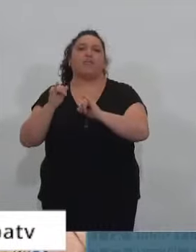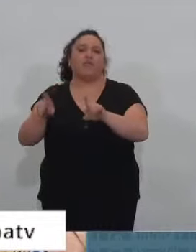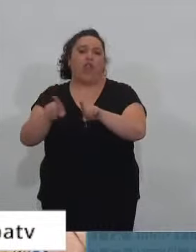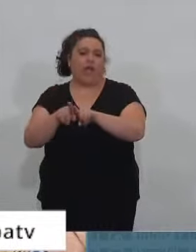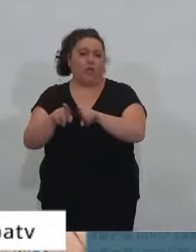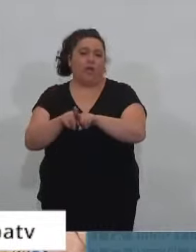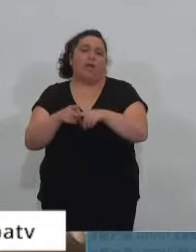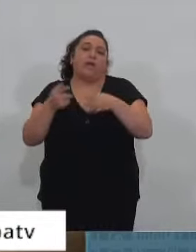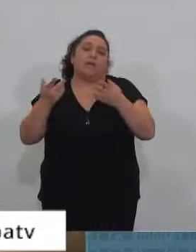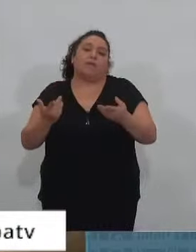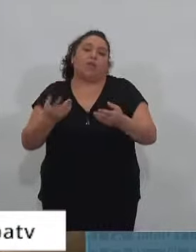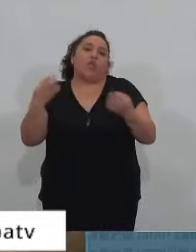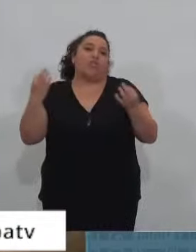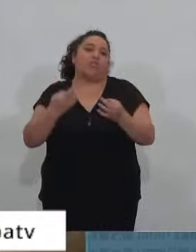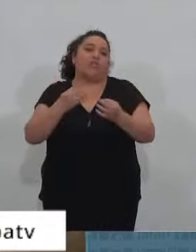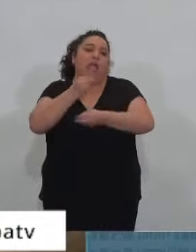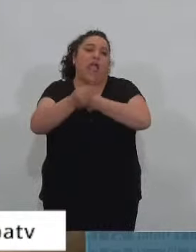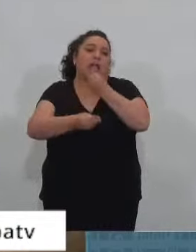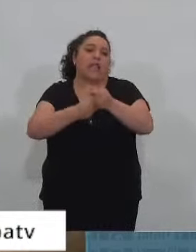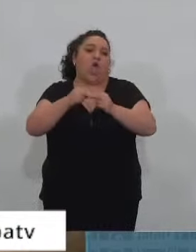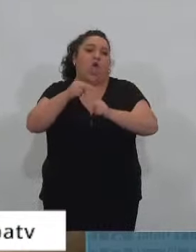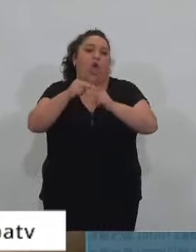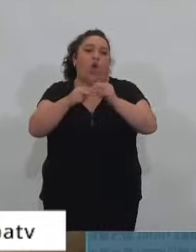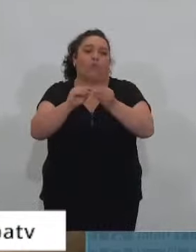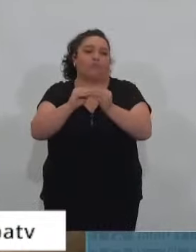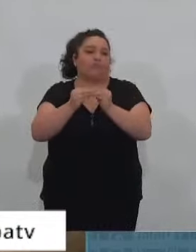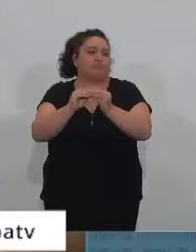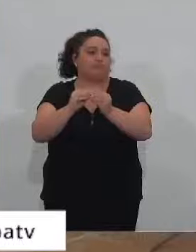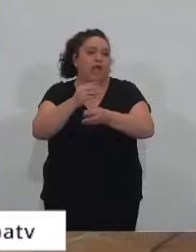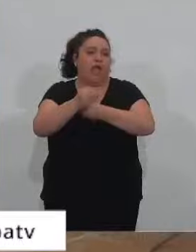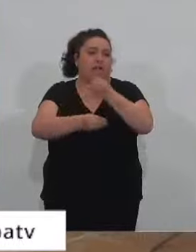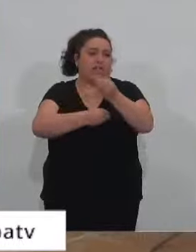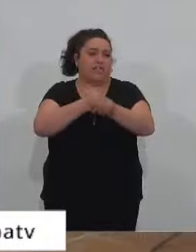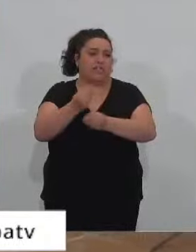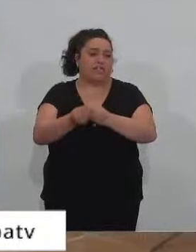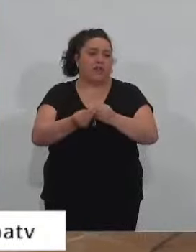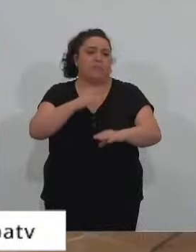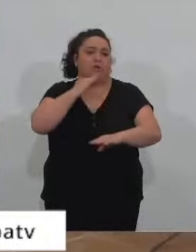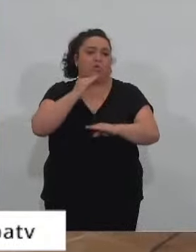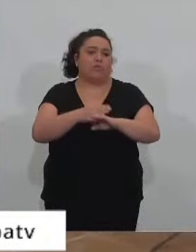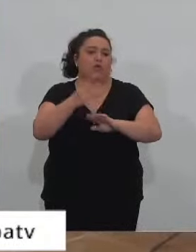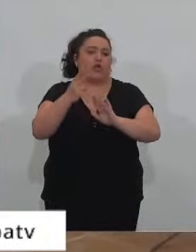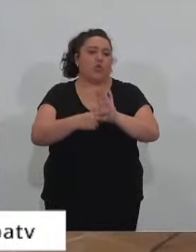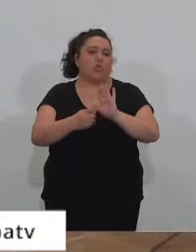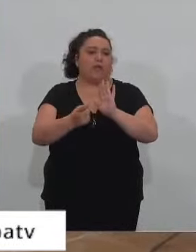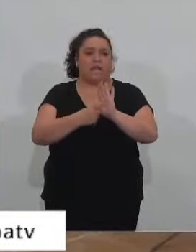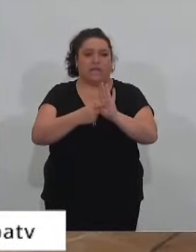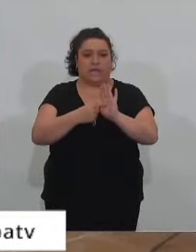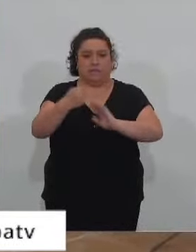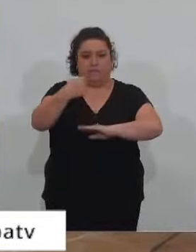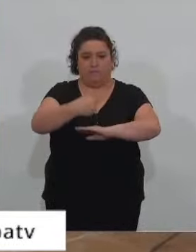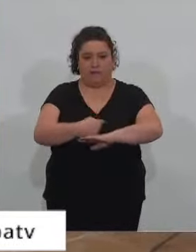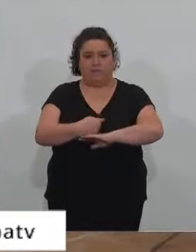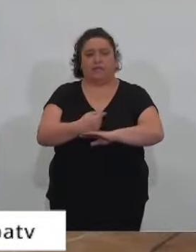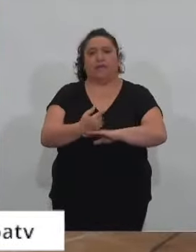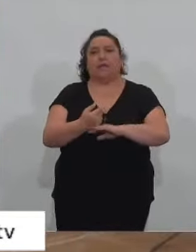antes para poder cumplir con la normativa. En cuanto a la legionela, que es algo ya un poco más